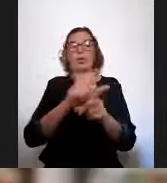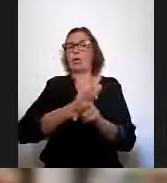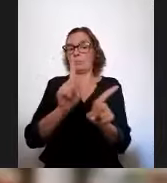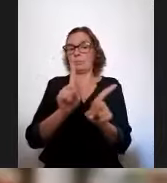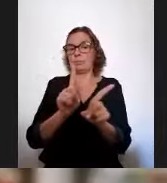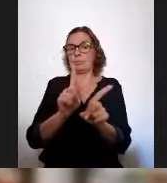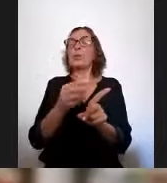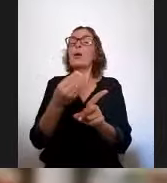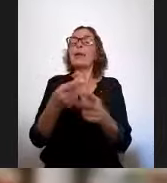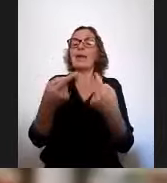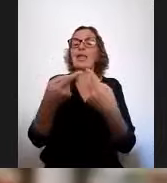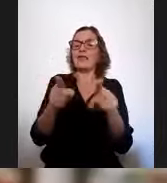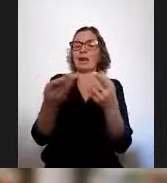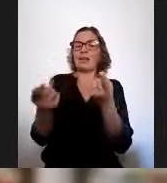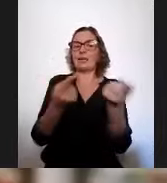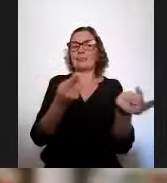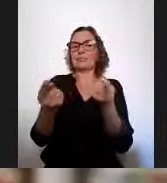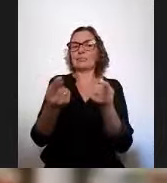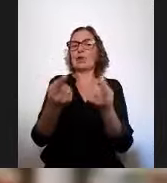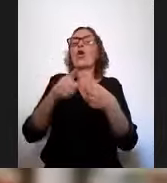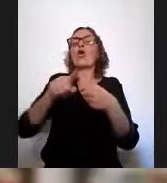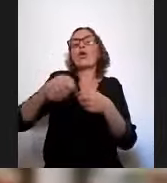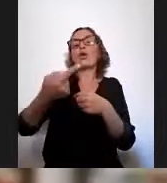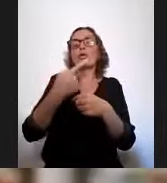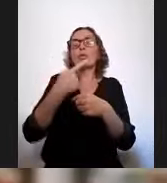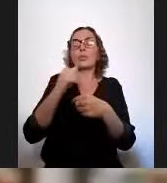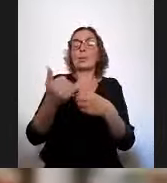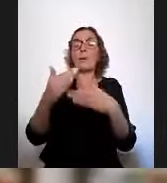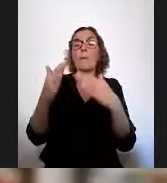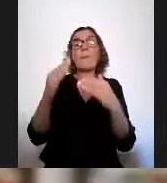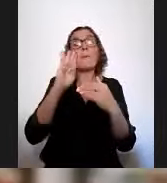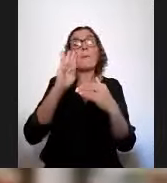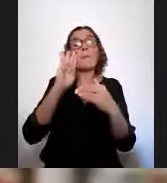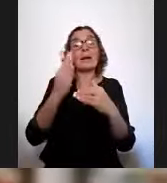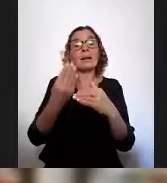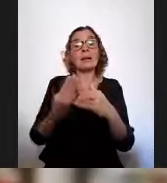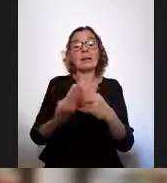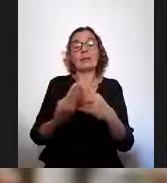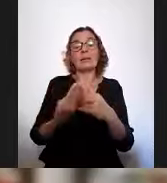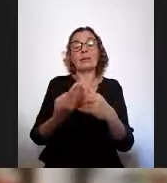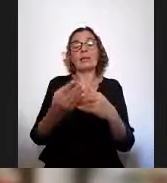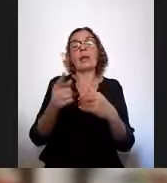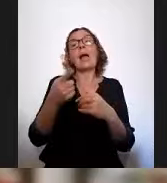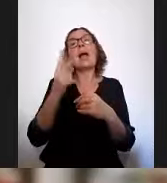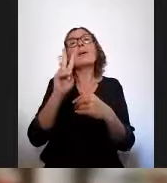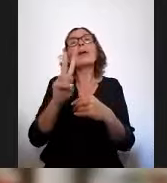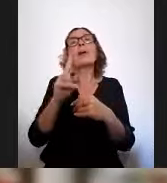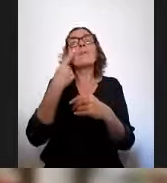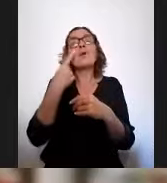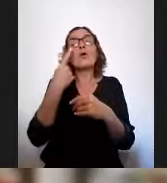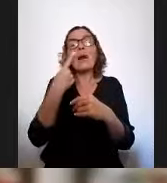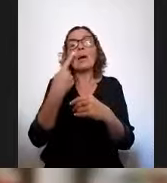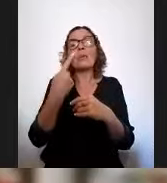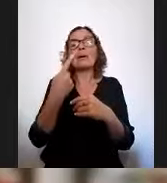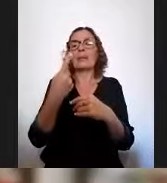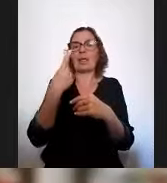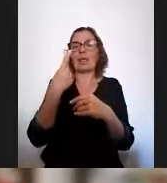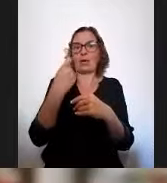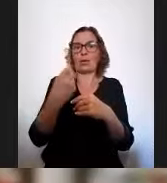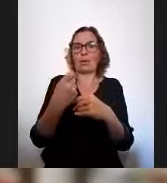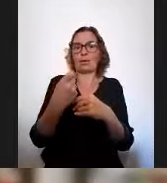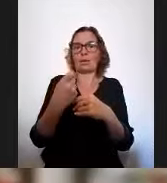es la diferencia con otros productos similares? Porque a ver, muy probablemente identifiquemos un